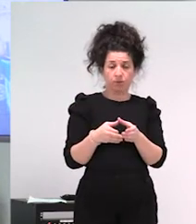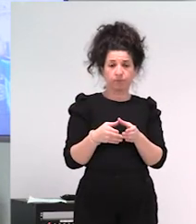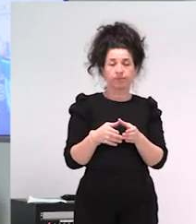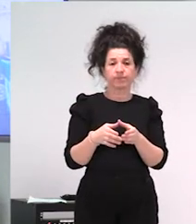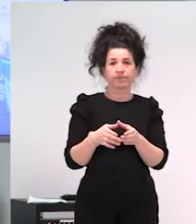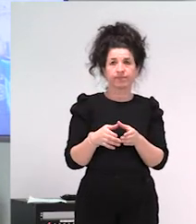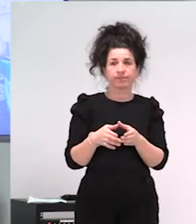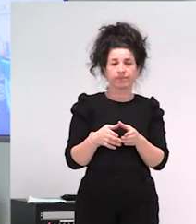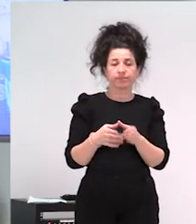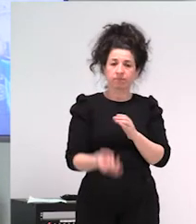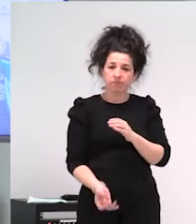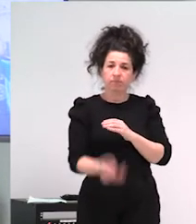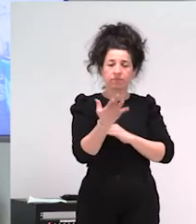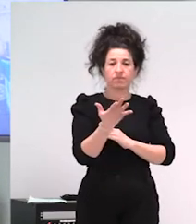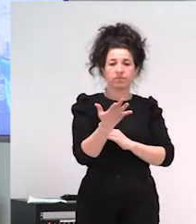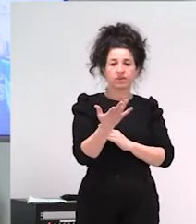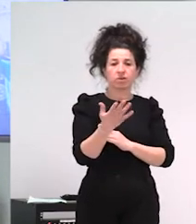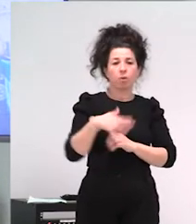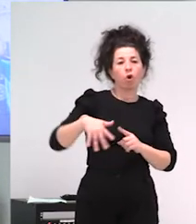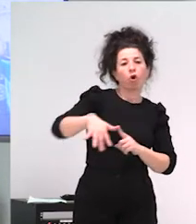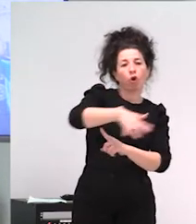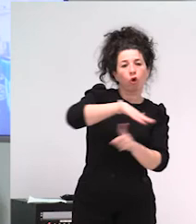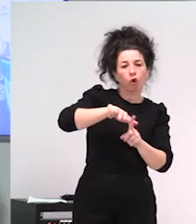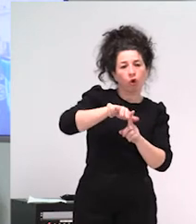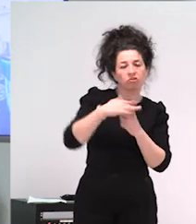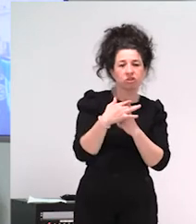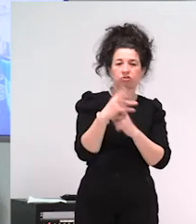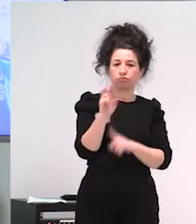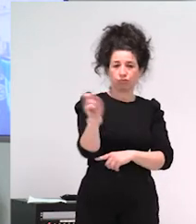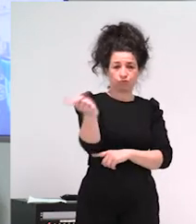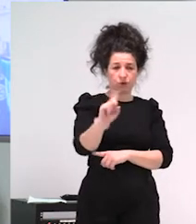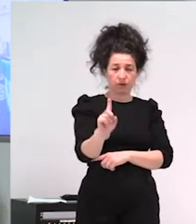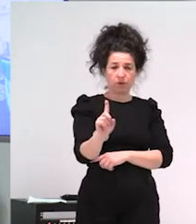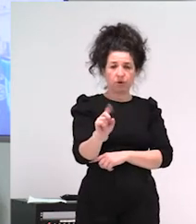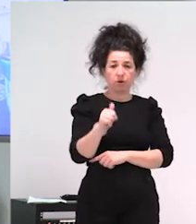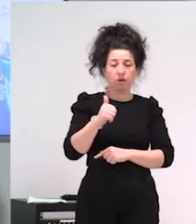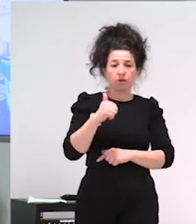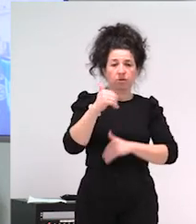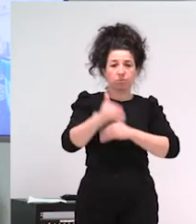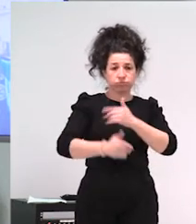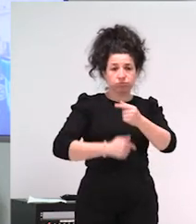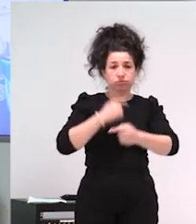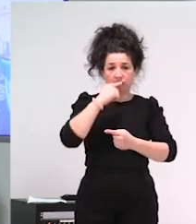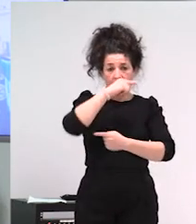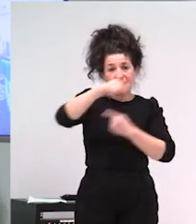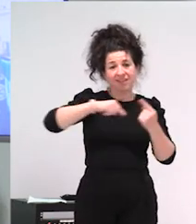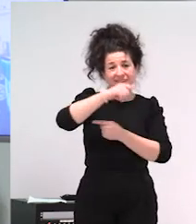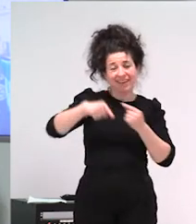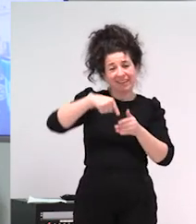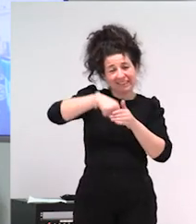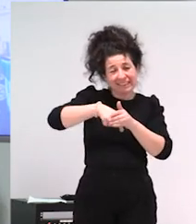aparece en un contexto que no es nuevo, sino que se va repitiendo y se va dando y que se va profundizando cada año, que